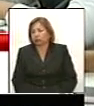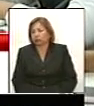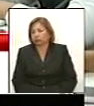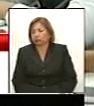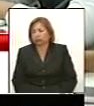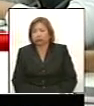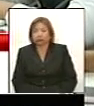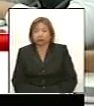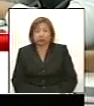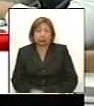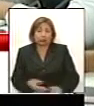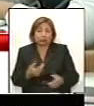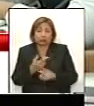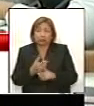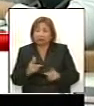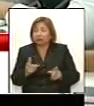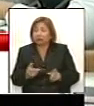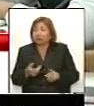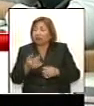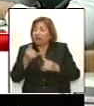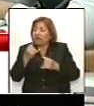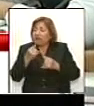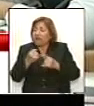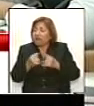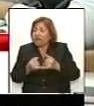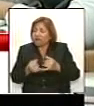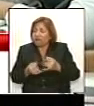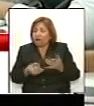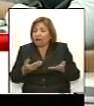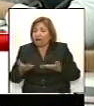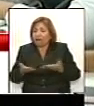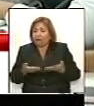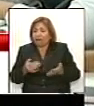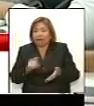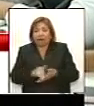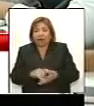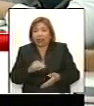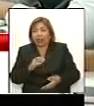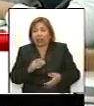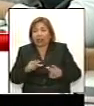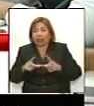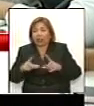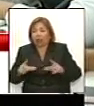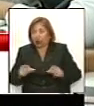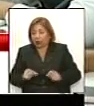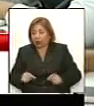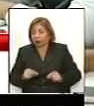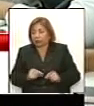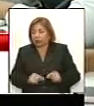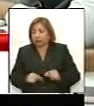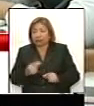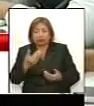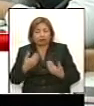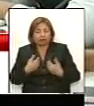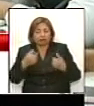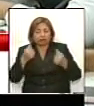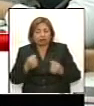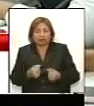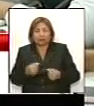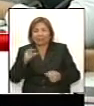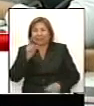de privación de la libertad. Y finalmente, el acceso a la geolocalización tiene que constituir un